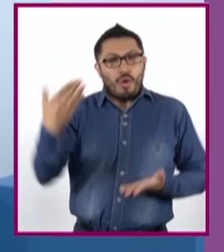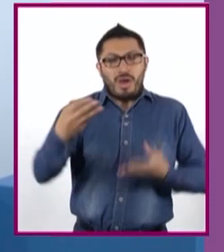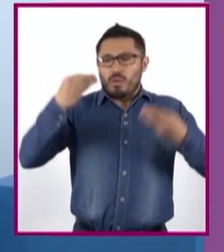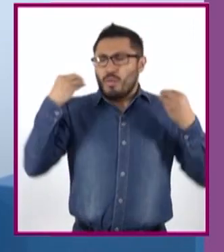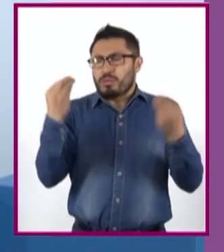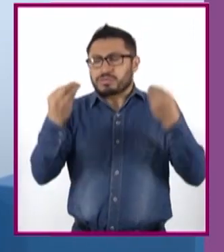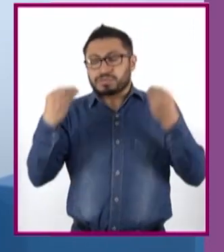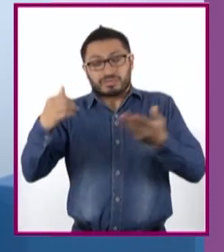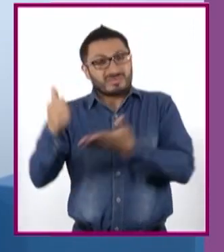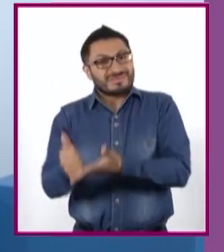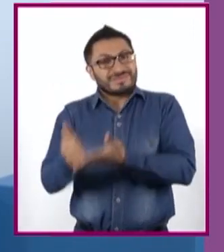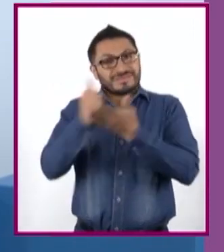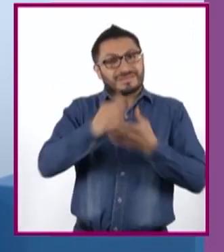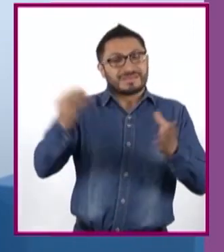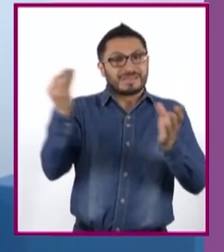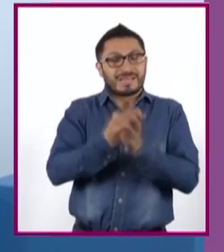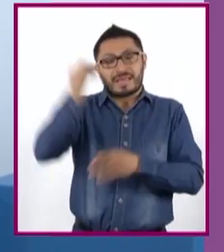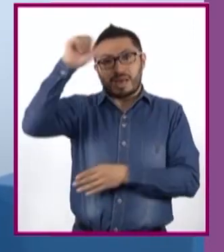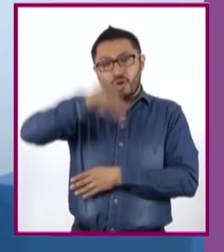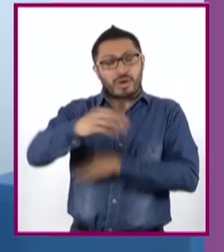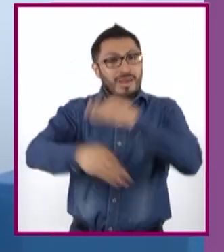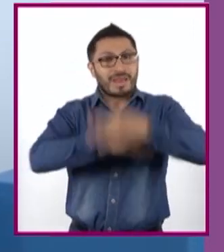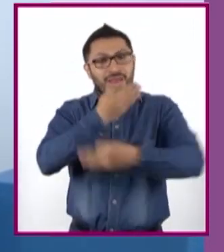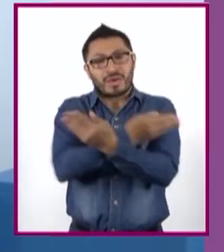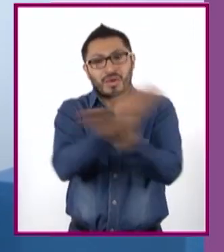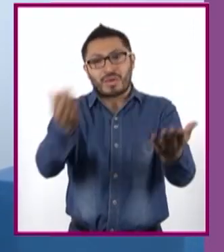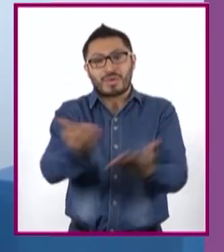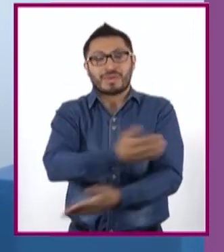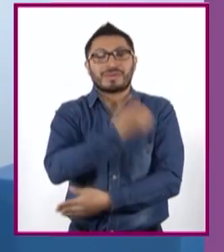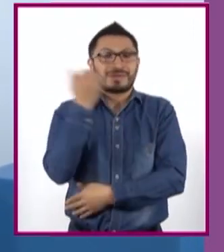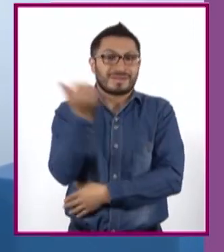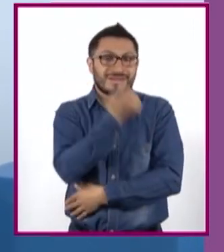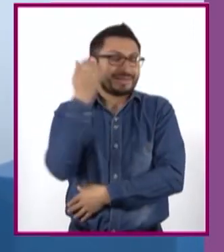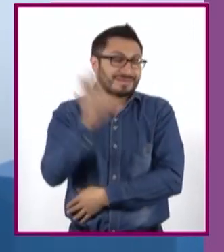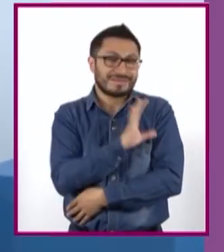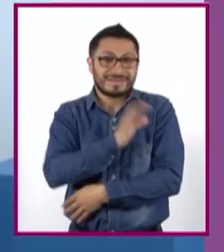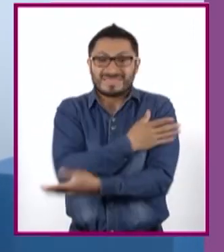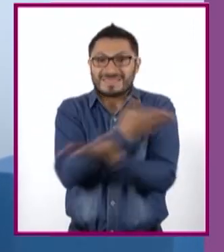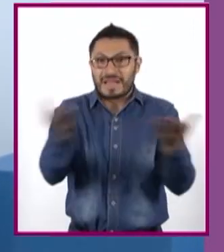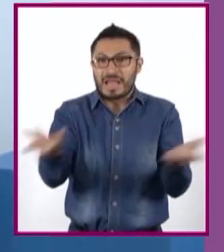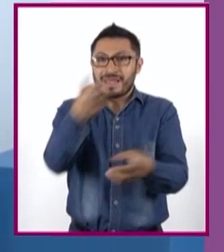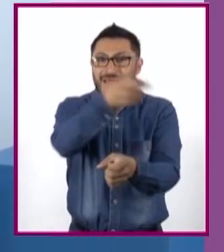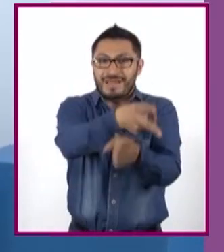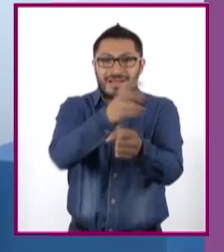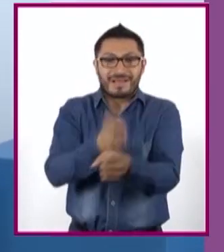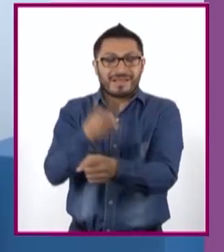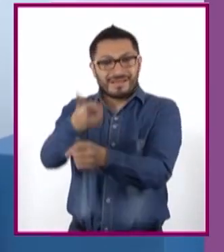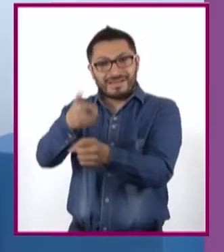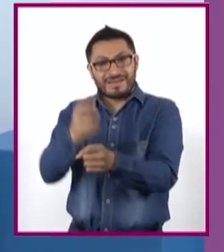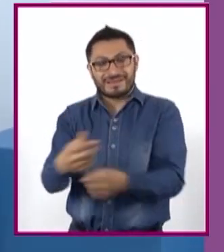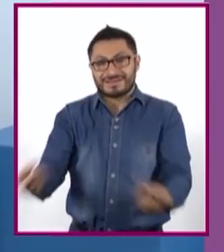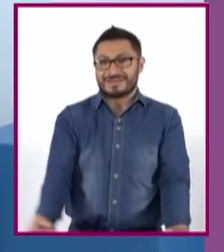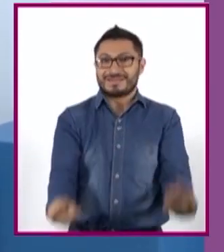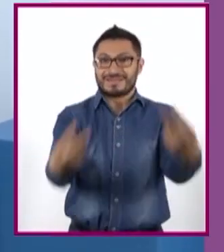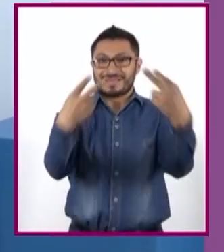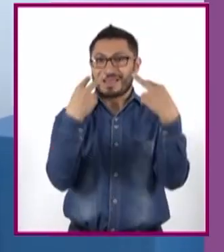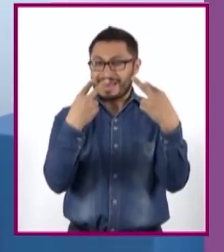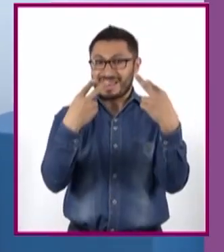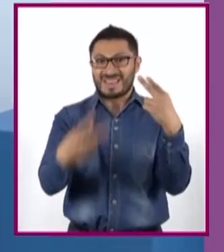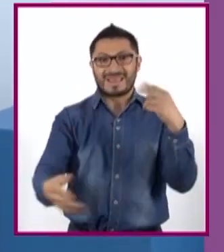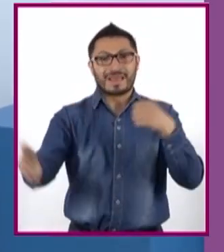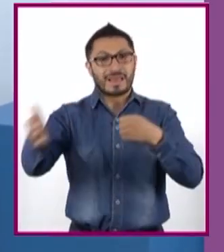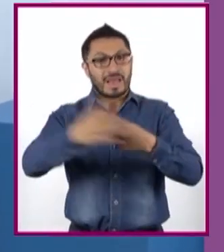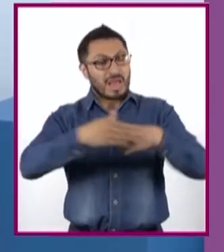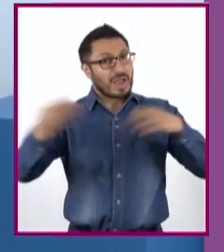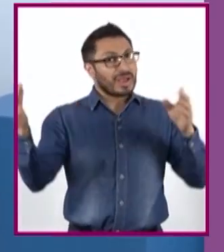su intervención en esta sesión y a todas y a todos nuestros estimados estudiantes les invito a encontrarnos en la